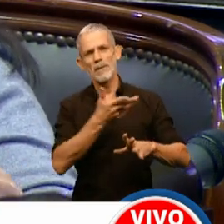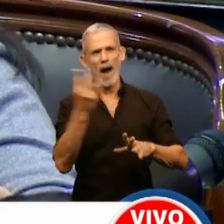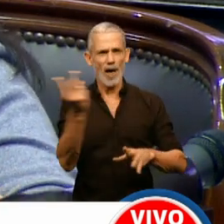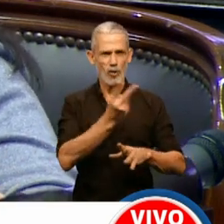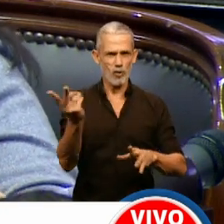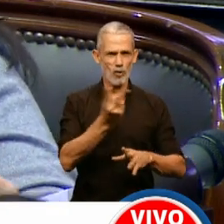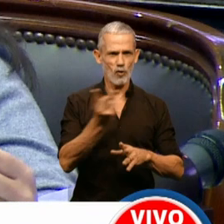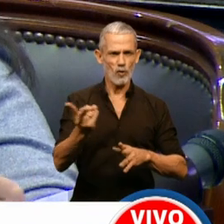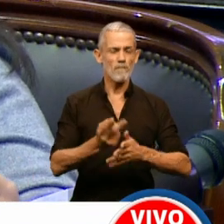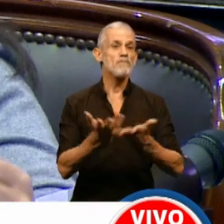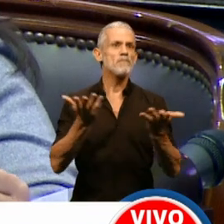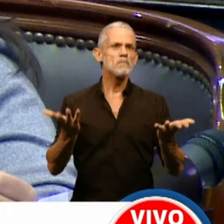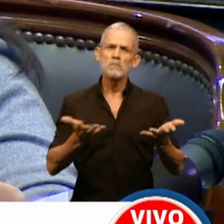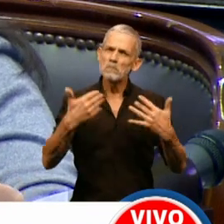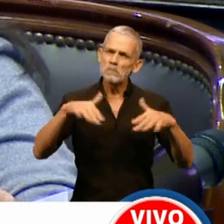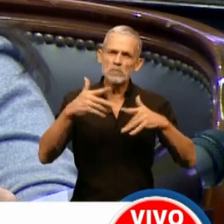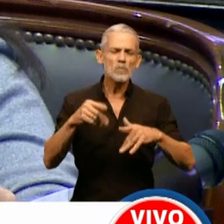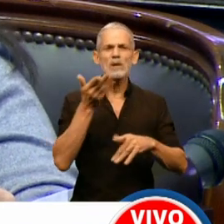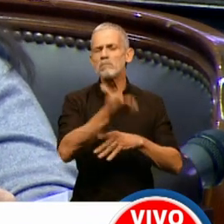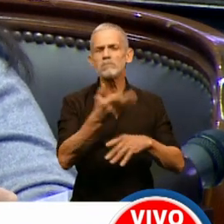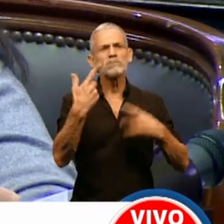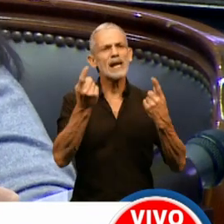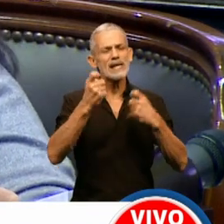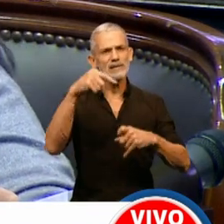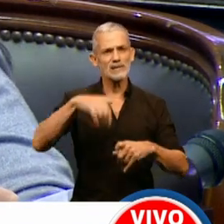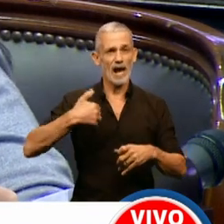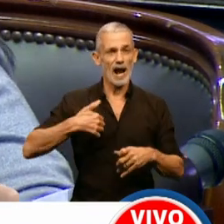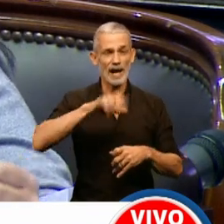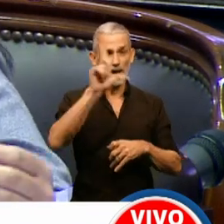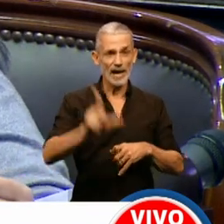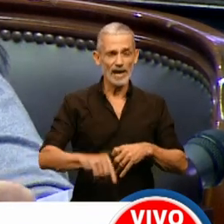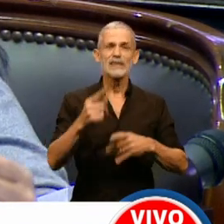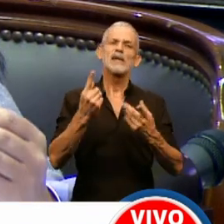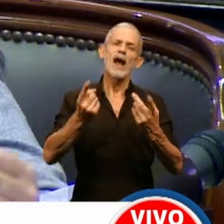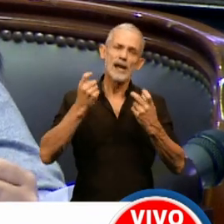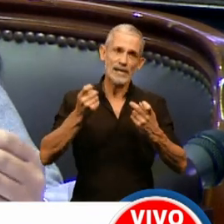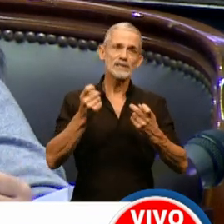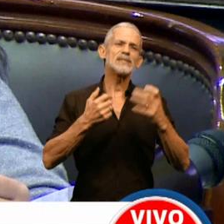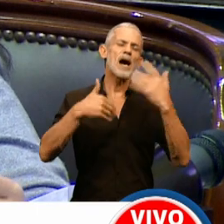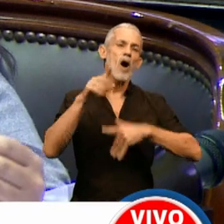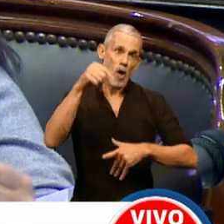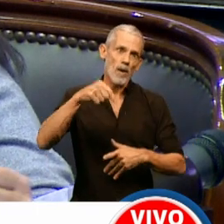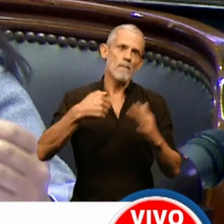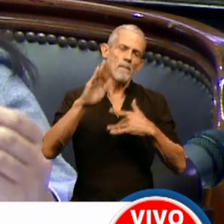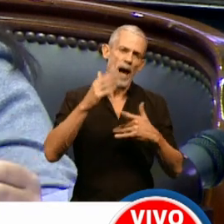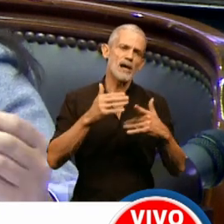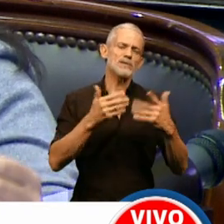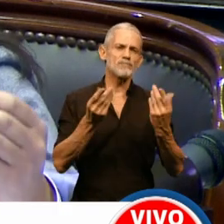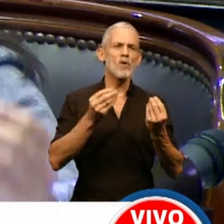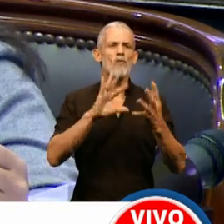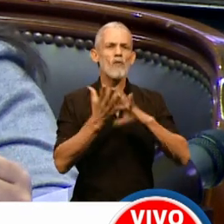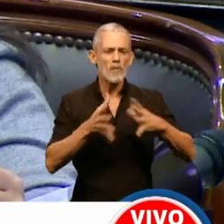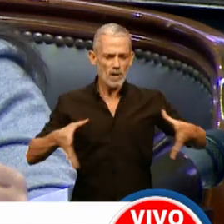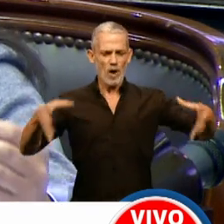privado muy demandado en esta argentina que necesita más que nunca construir una salida